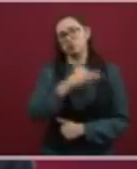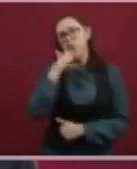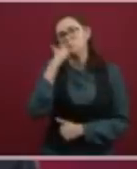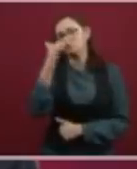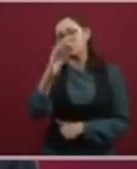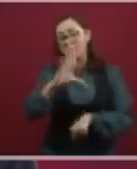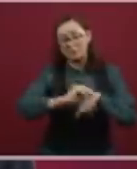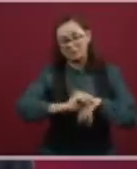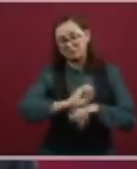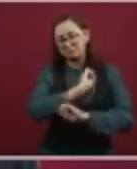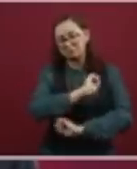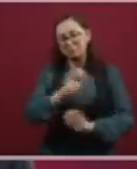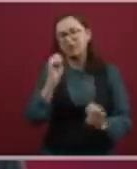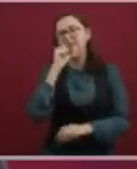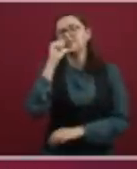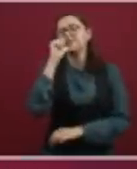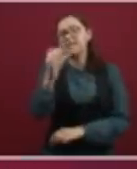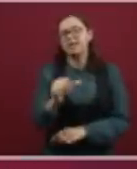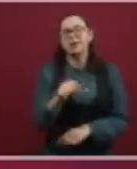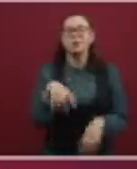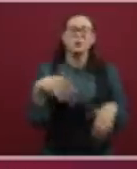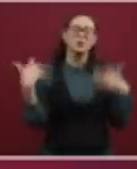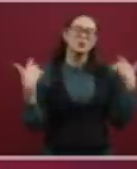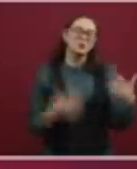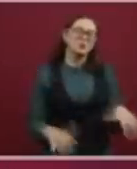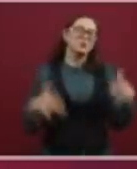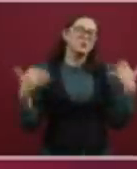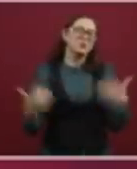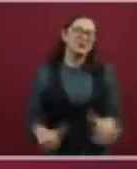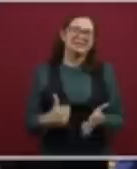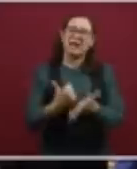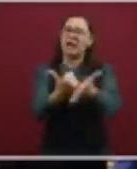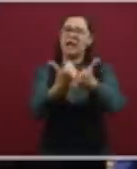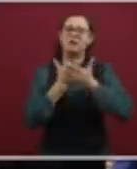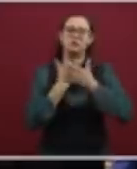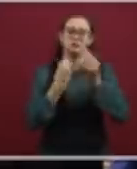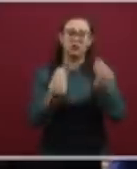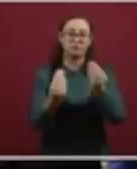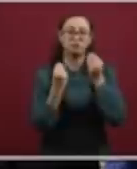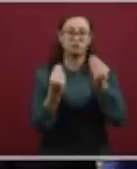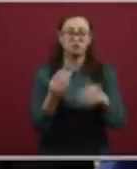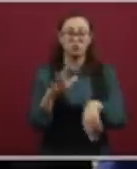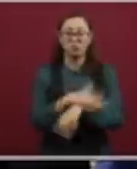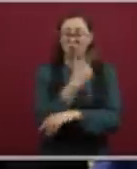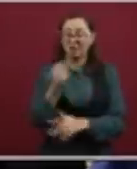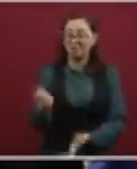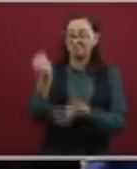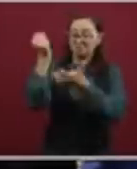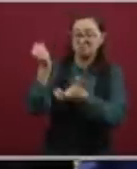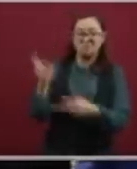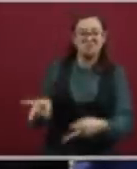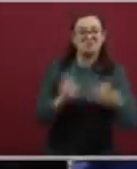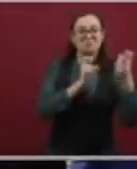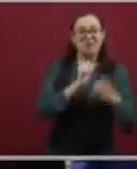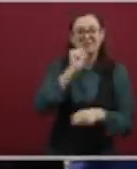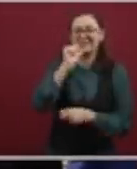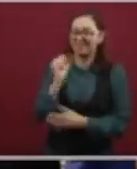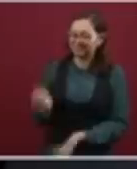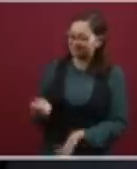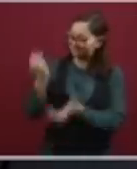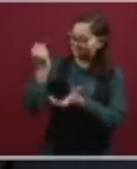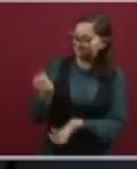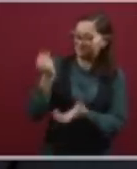Eso, la verdad, nos hace rendir el presupuesto, nos